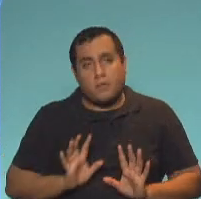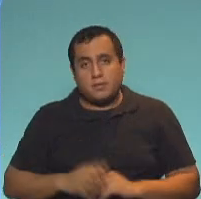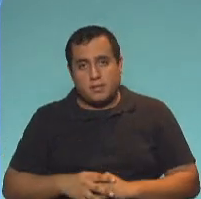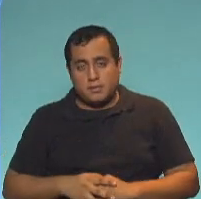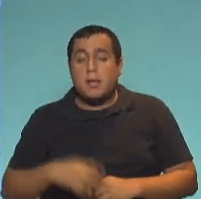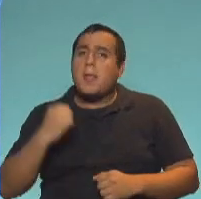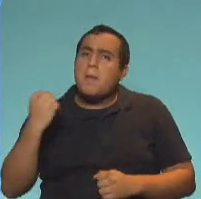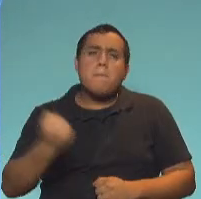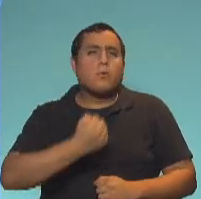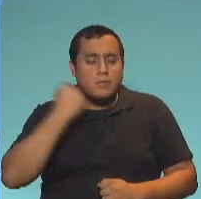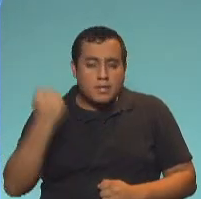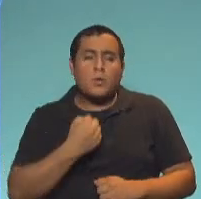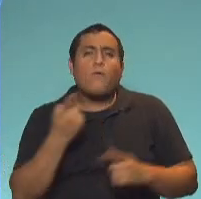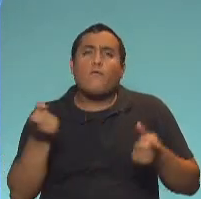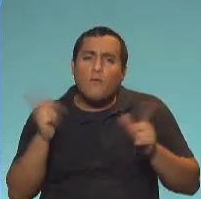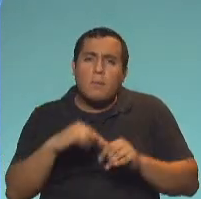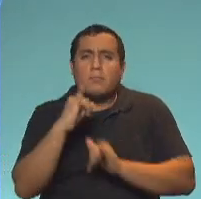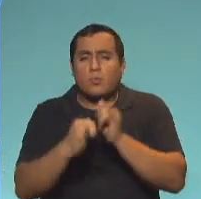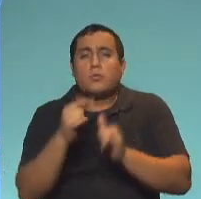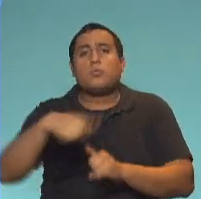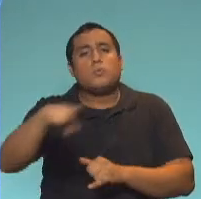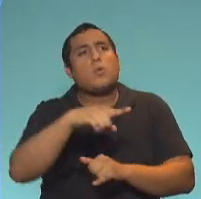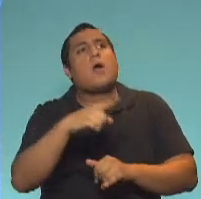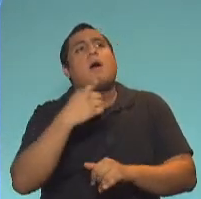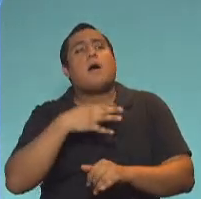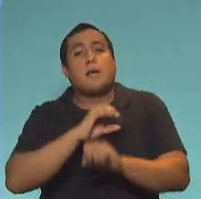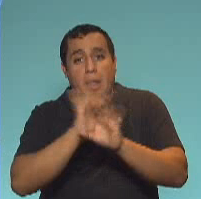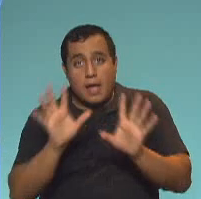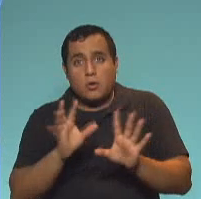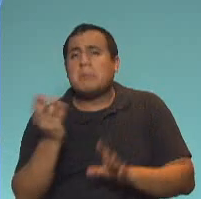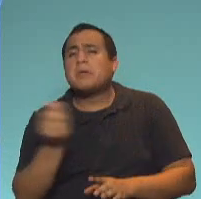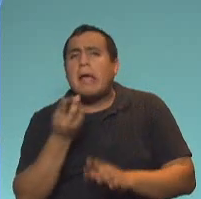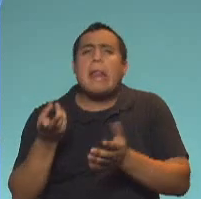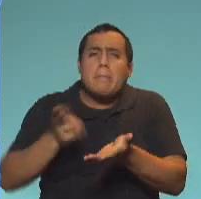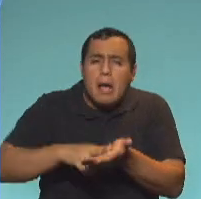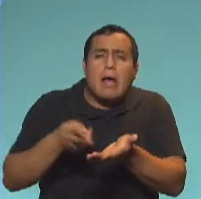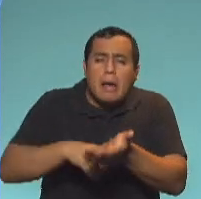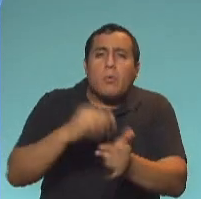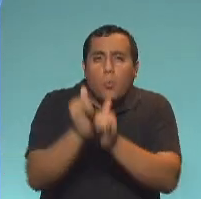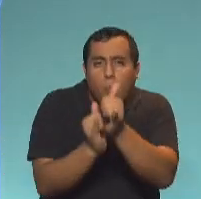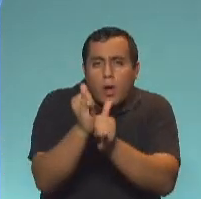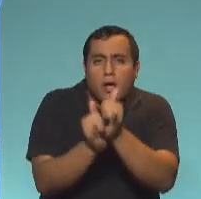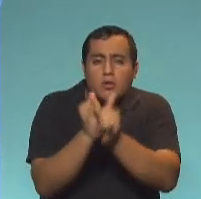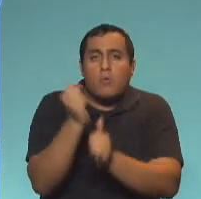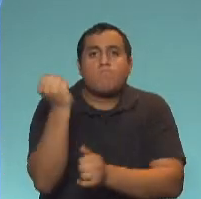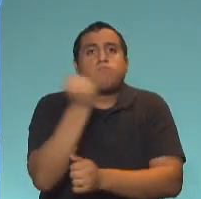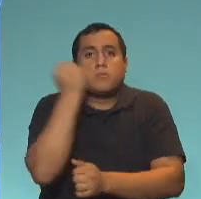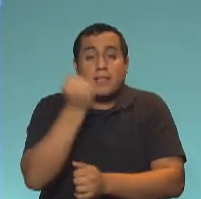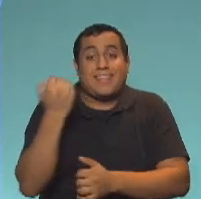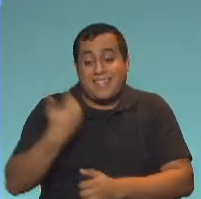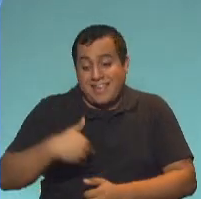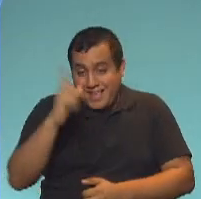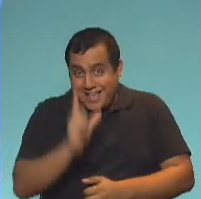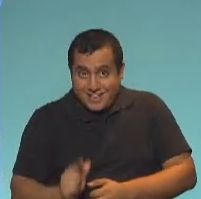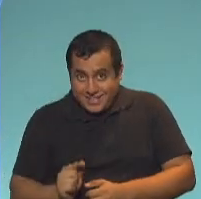importante volver a aclarar siempre repasando algunos conceptos claves que argentina